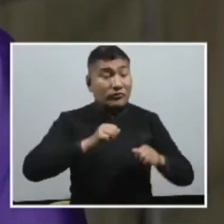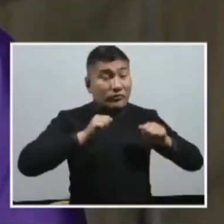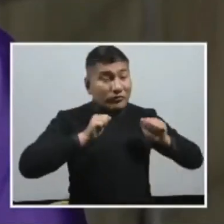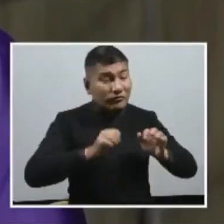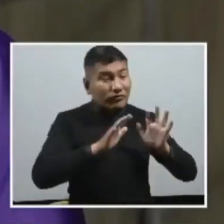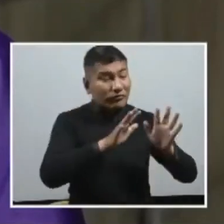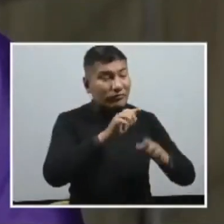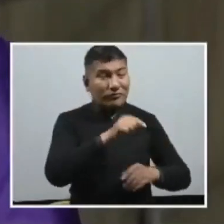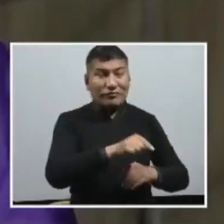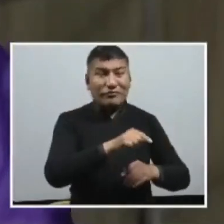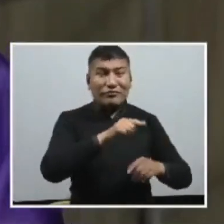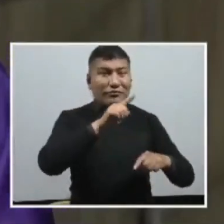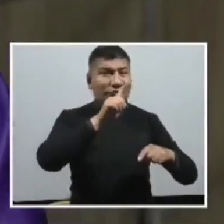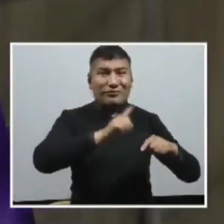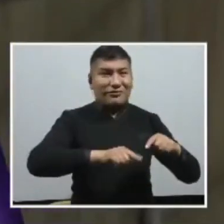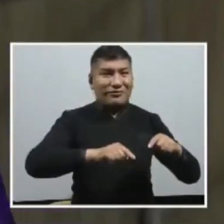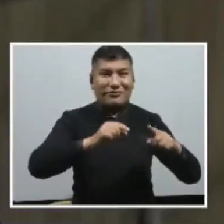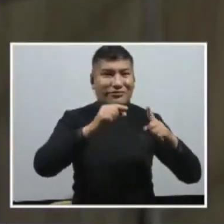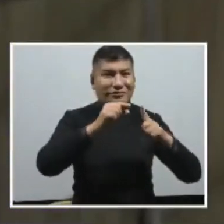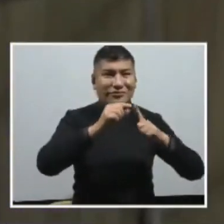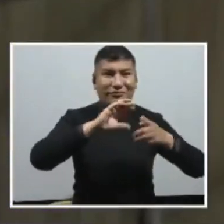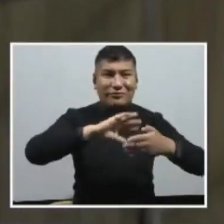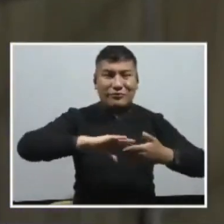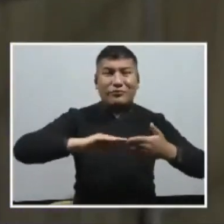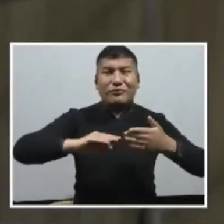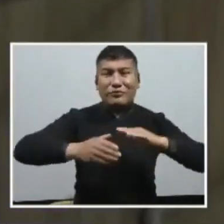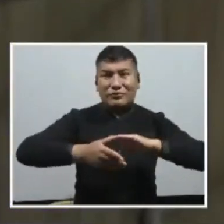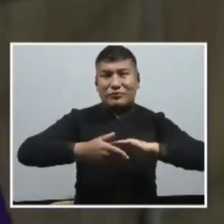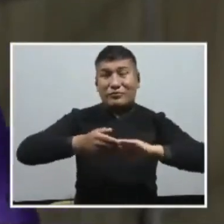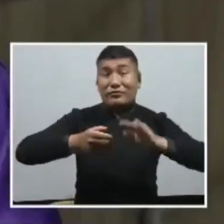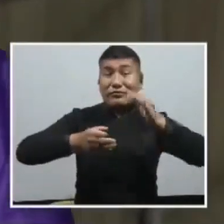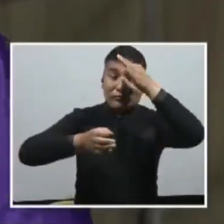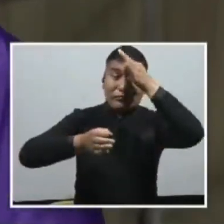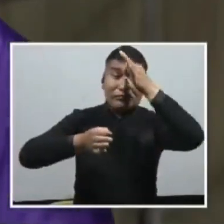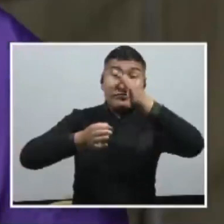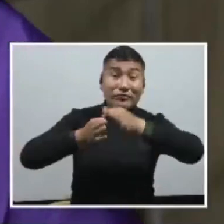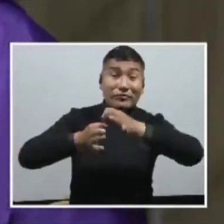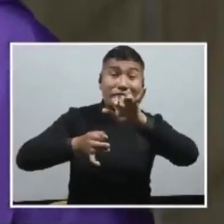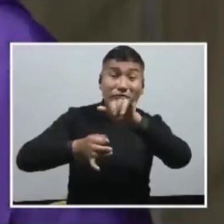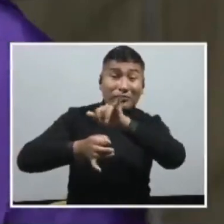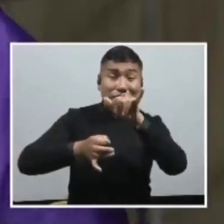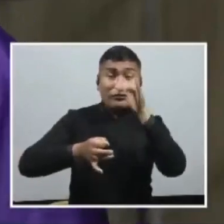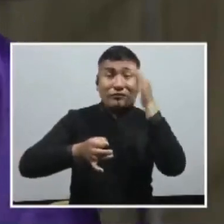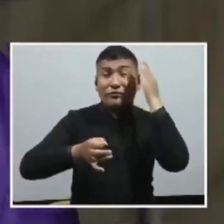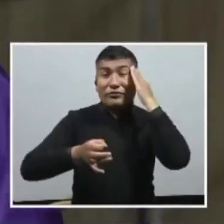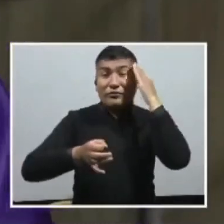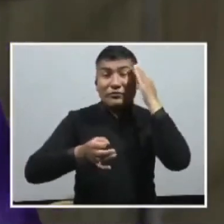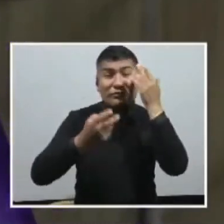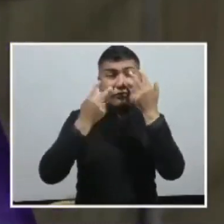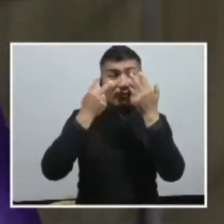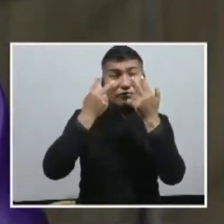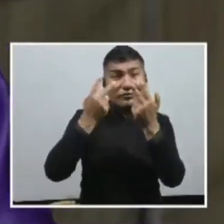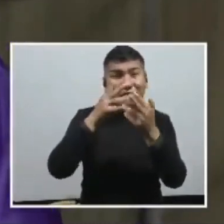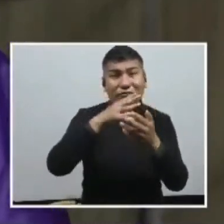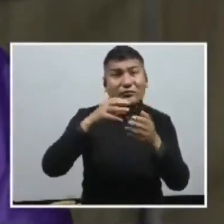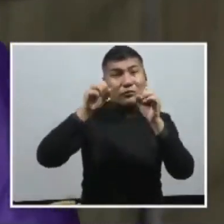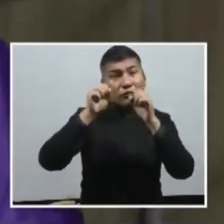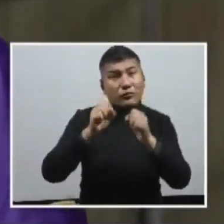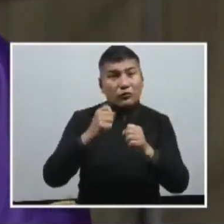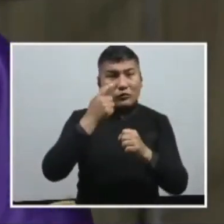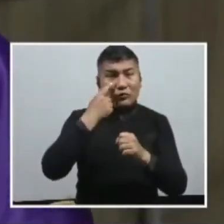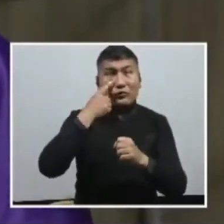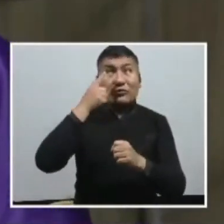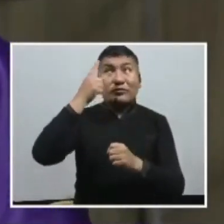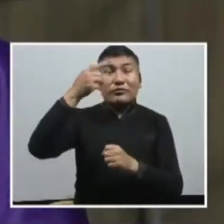se puede narrar con las palabras. La fe también es un saber ver y poder reconocer a